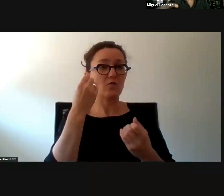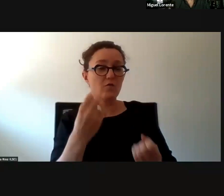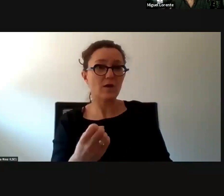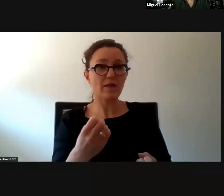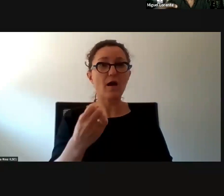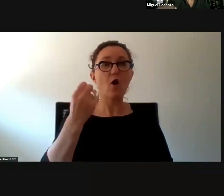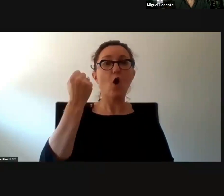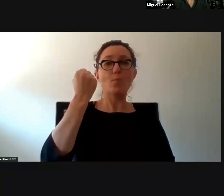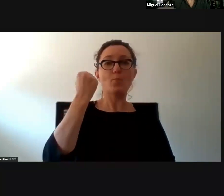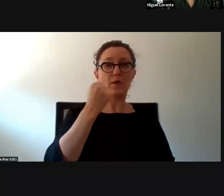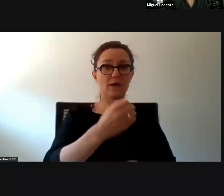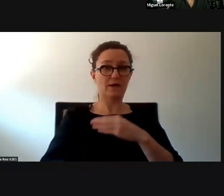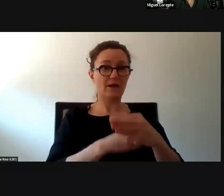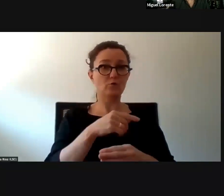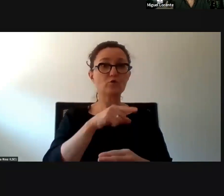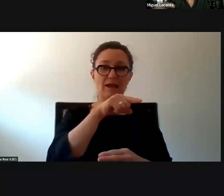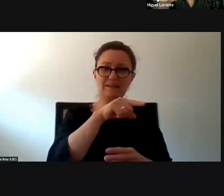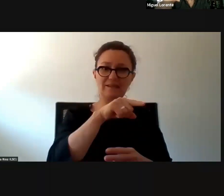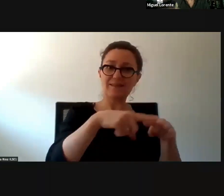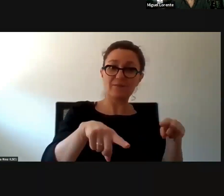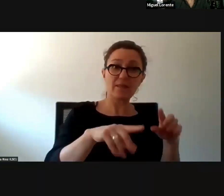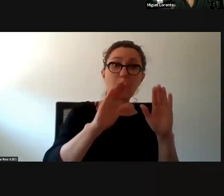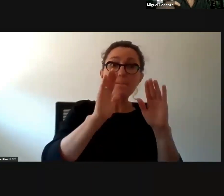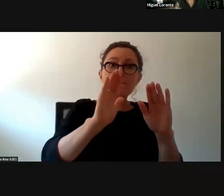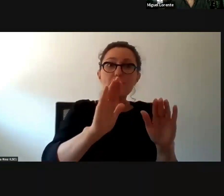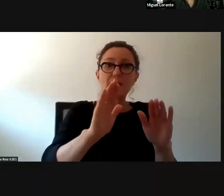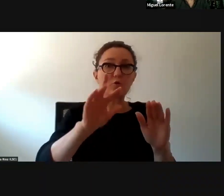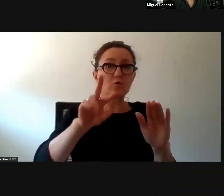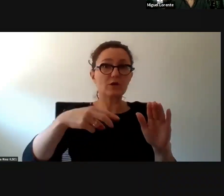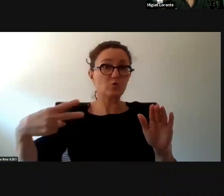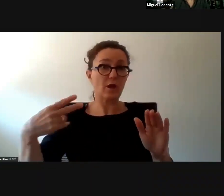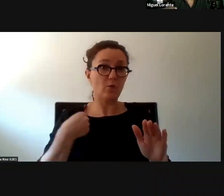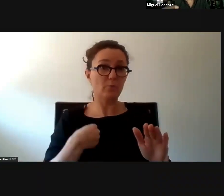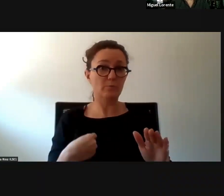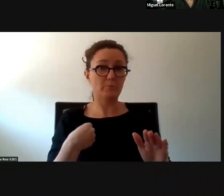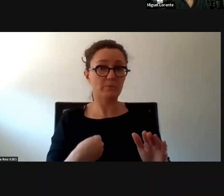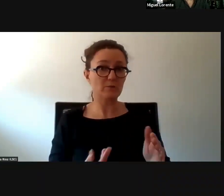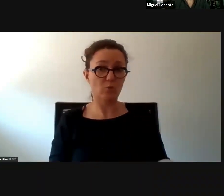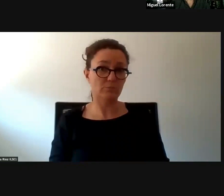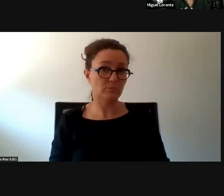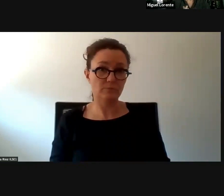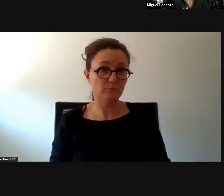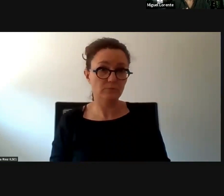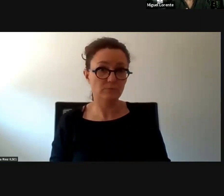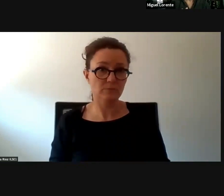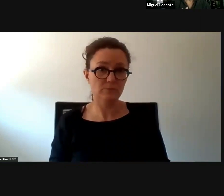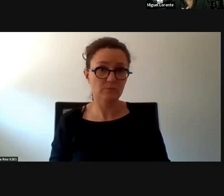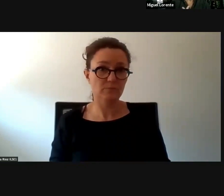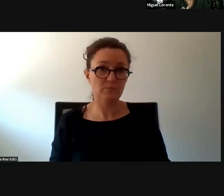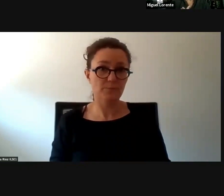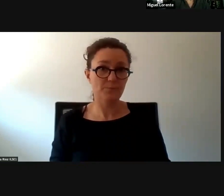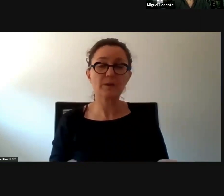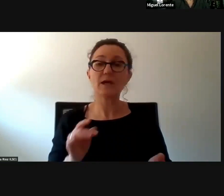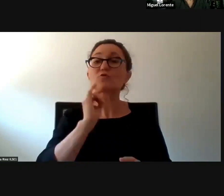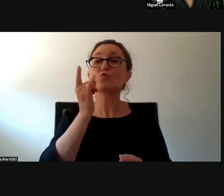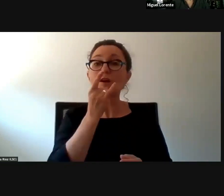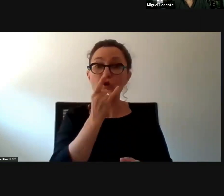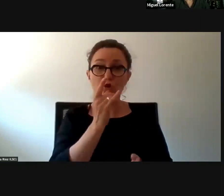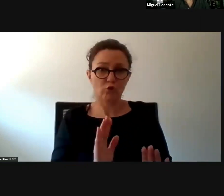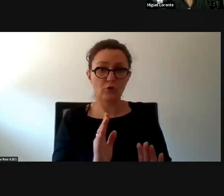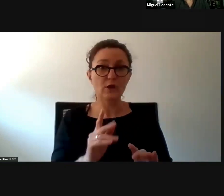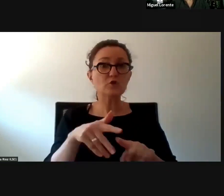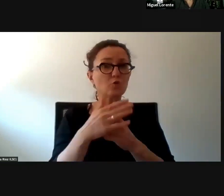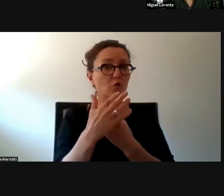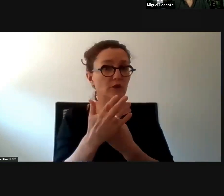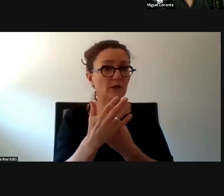Pero creer que el grado de poder es minimizar el resultado es un error. Me parece un concepto